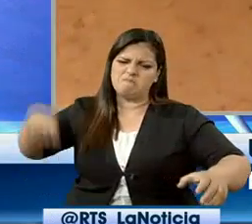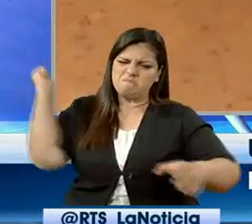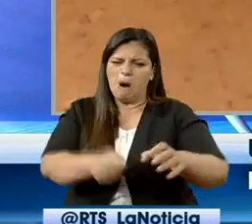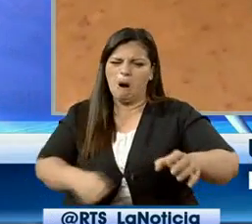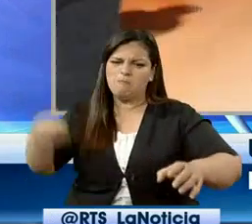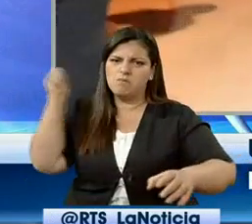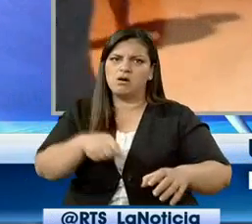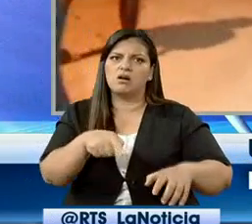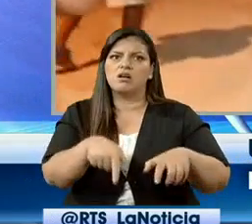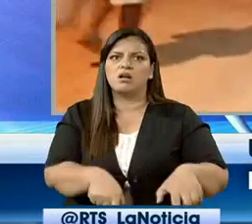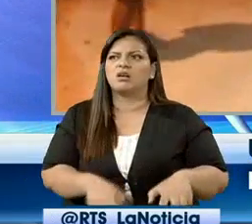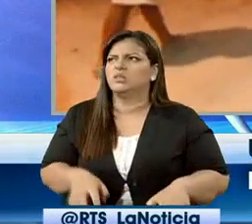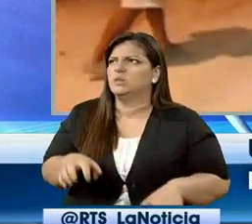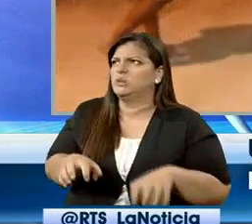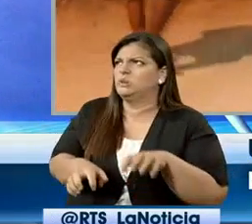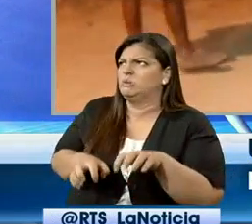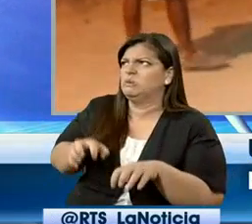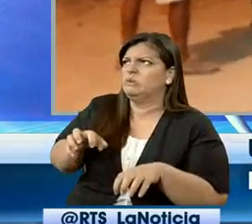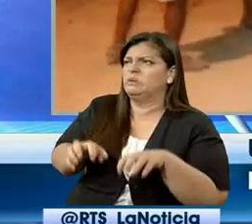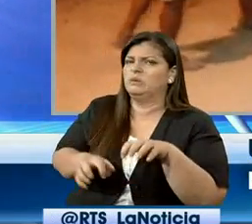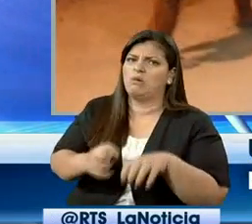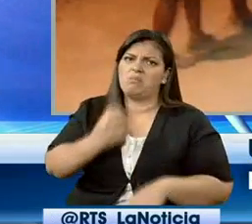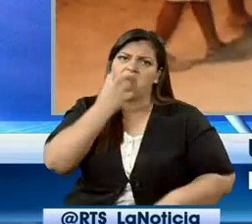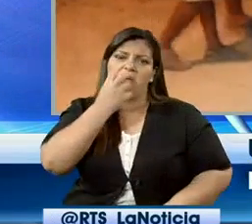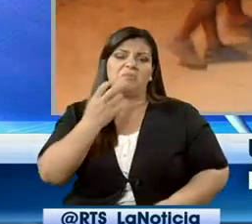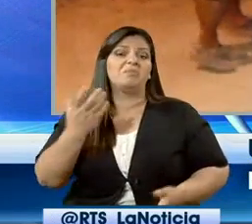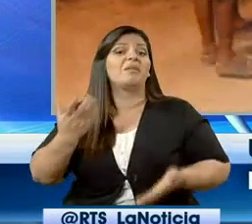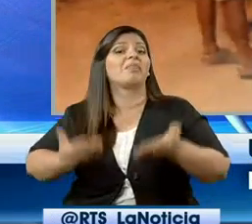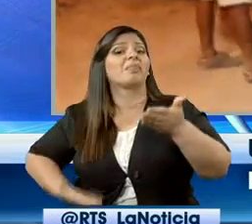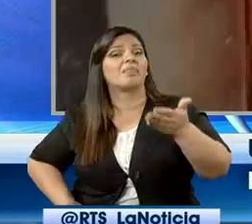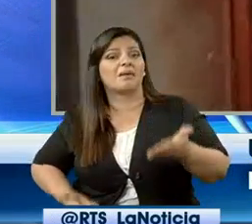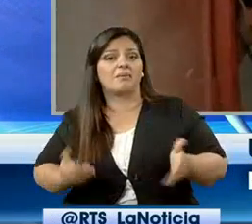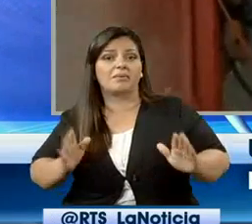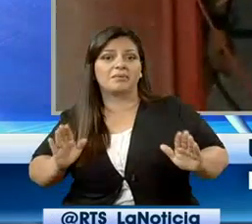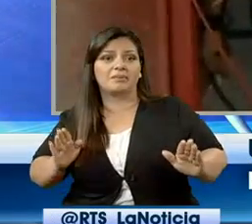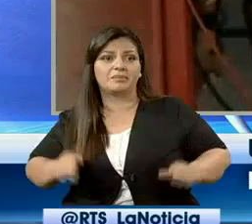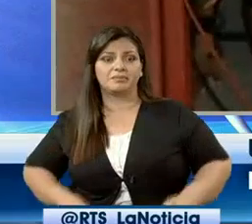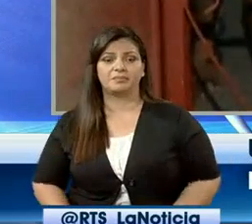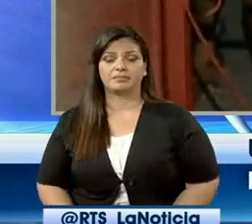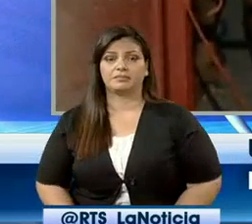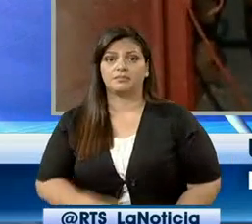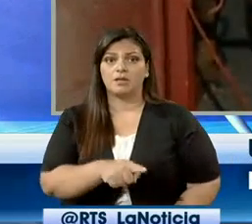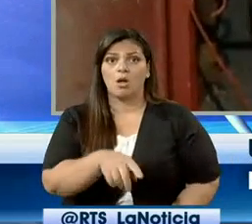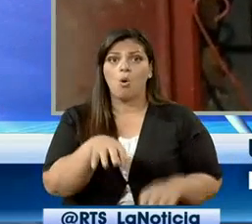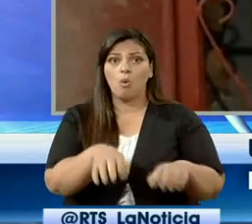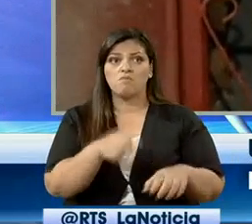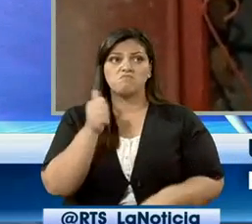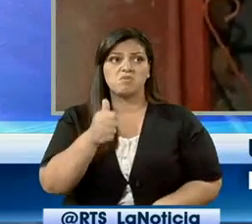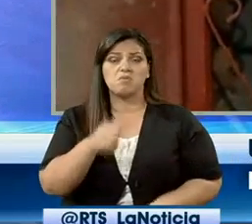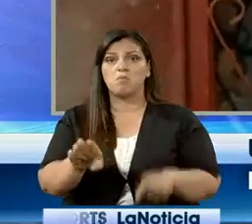que es un animal violento, salir libremente. Así es. Él no es responsable. Él no tiene la llave del candado.